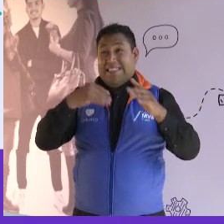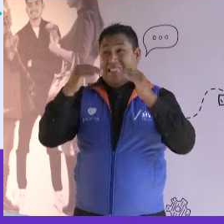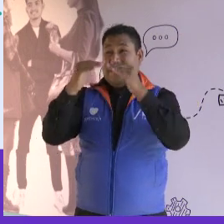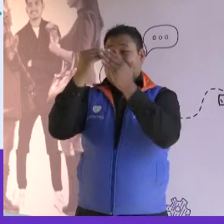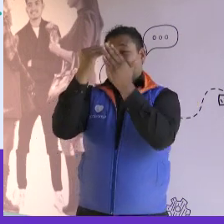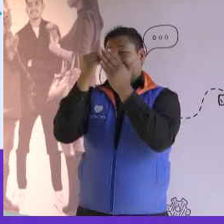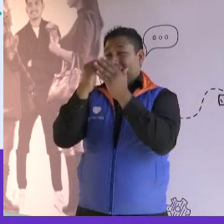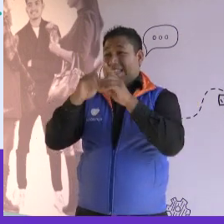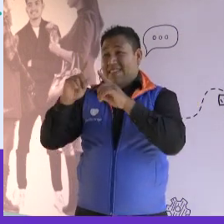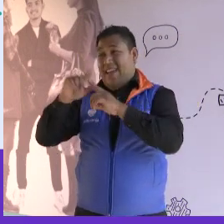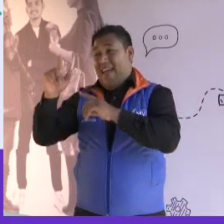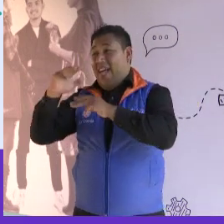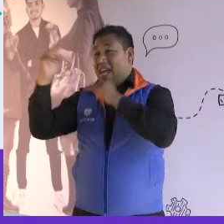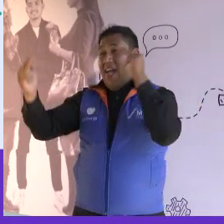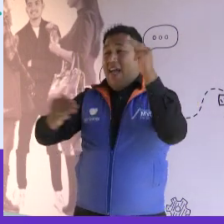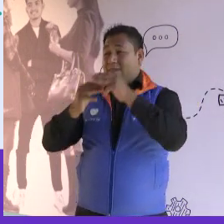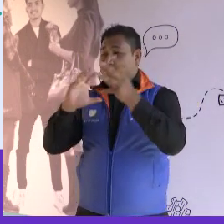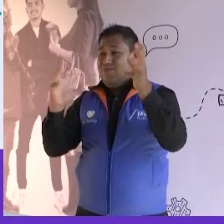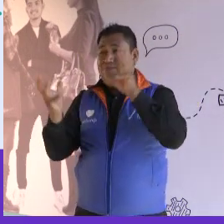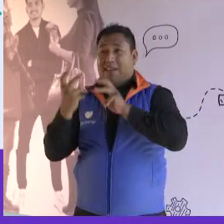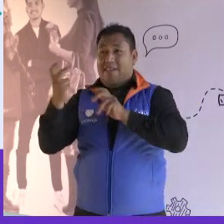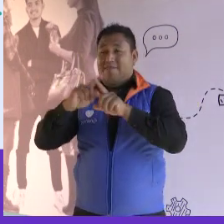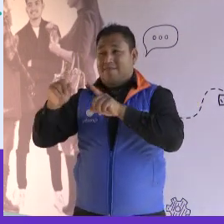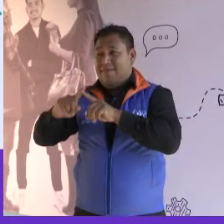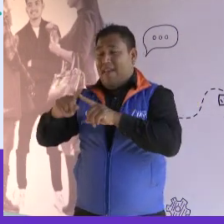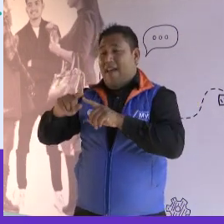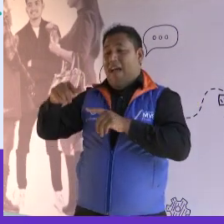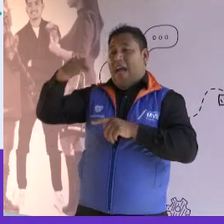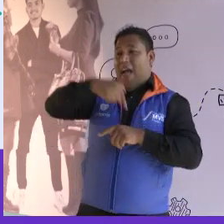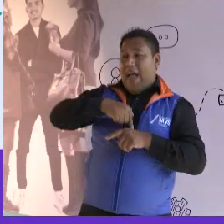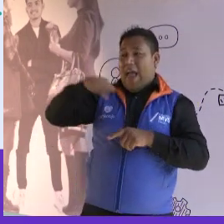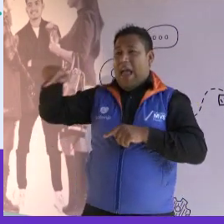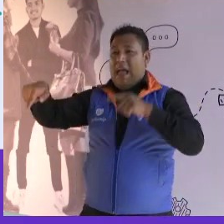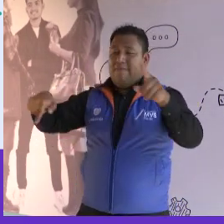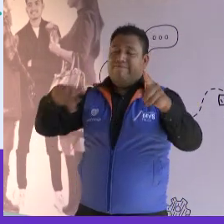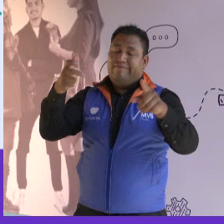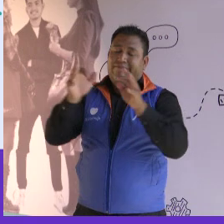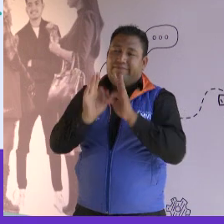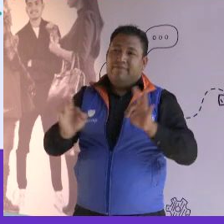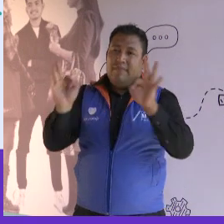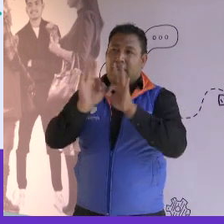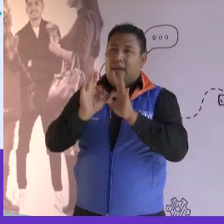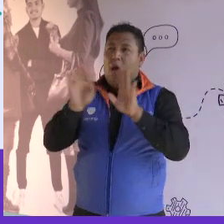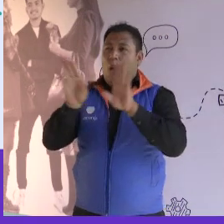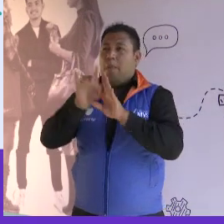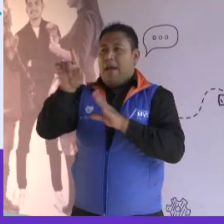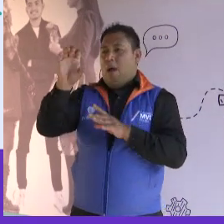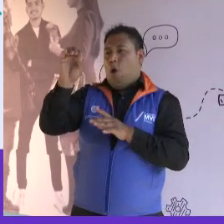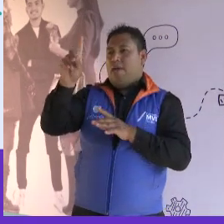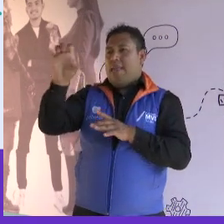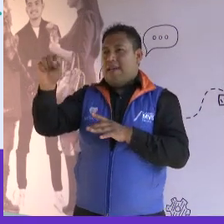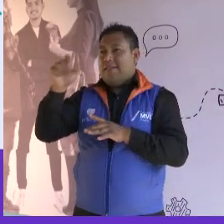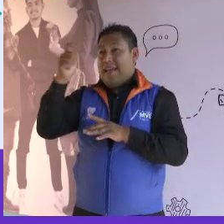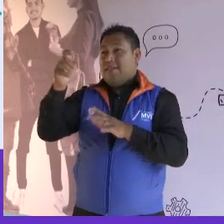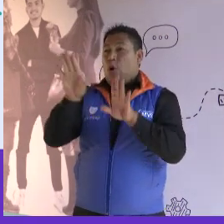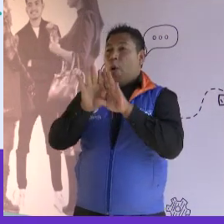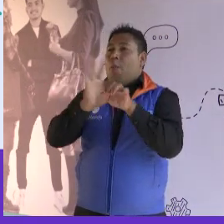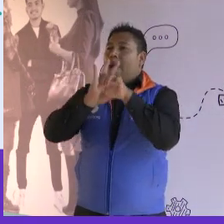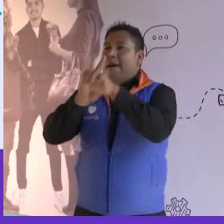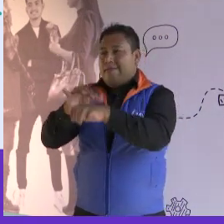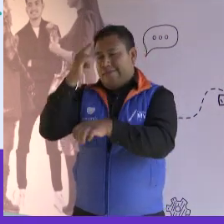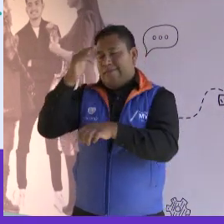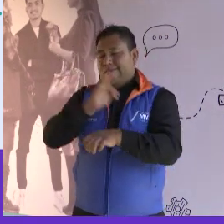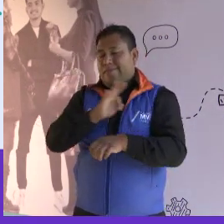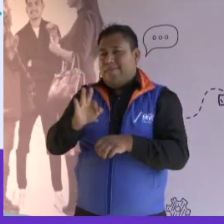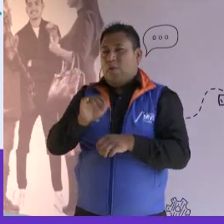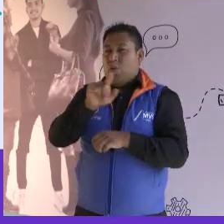mundial, que cada comunidad tiene su propio contexto. Entonces, la sugerencia es utilicen a los ODS como una guía para